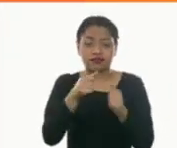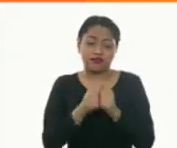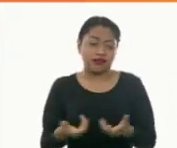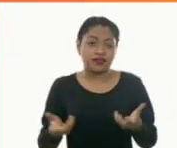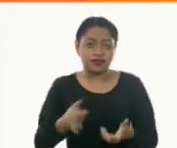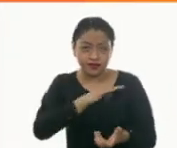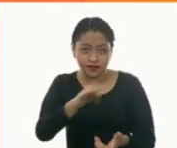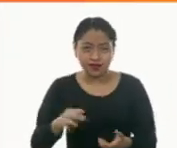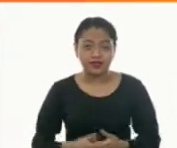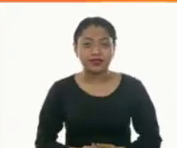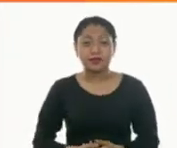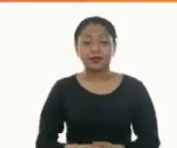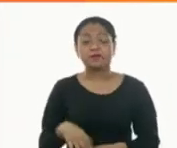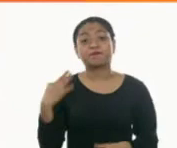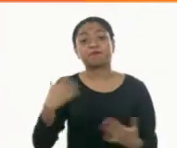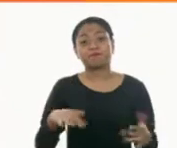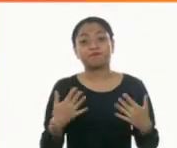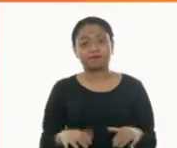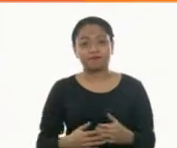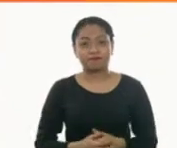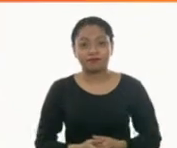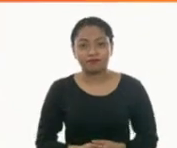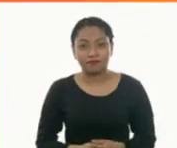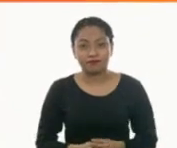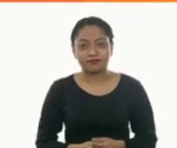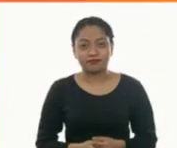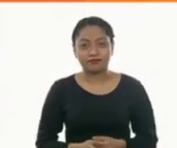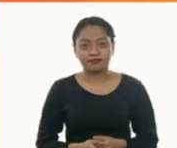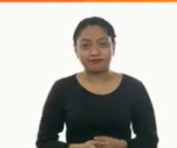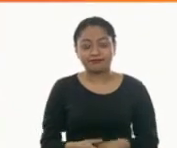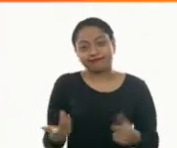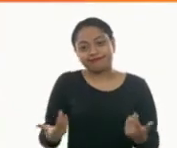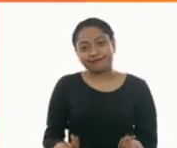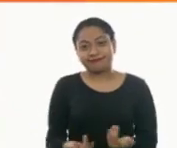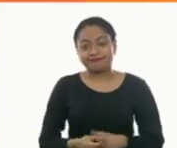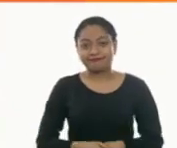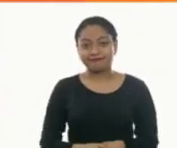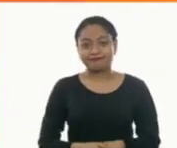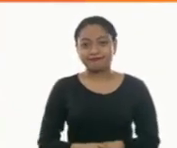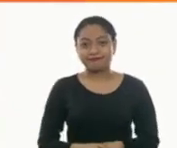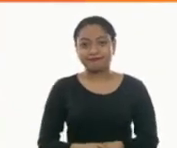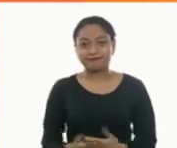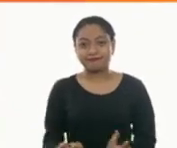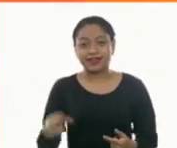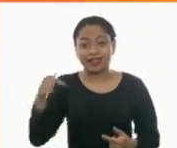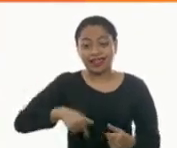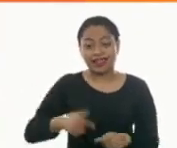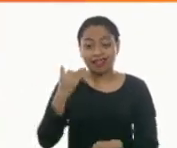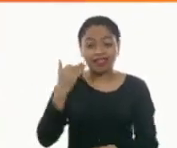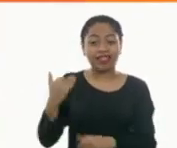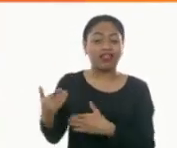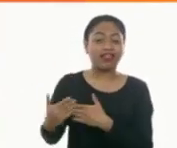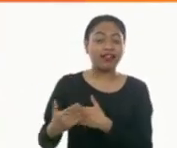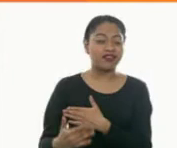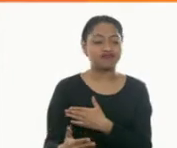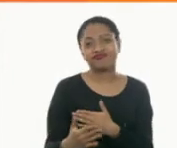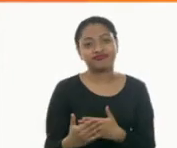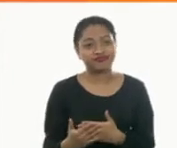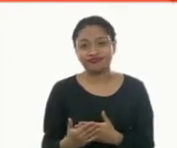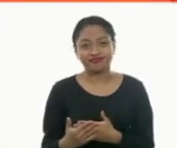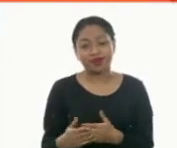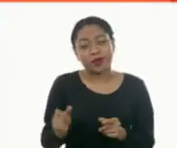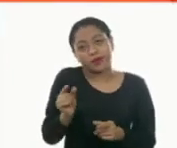muy bien. Infortunadamente es muy corto el tiempo que tenemos. Adriana, antes de irnos, ¿algo más que nos quieras